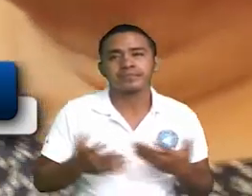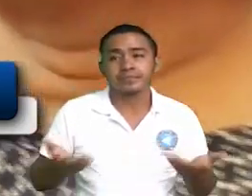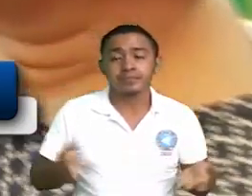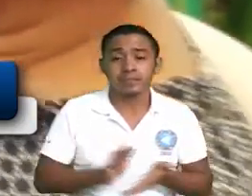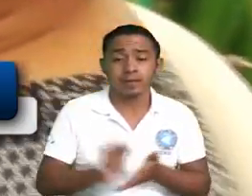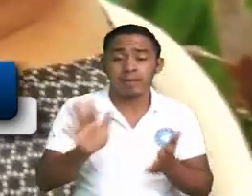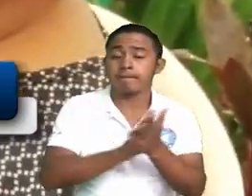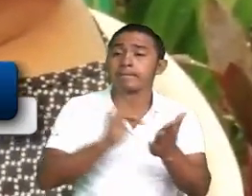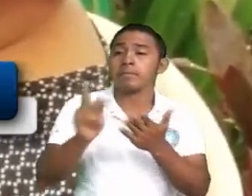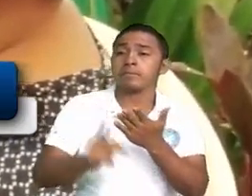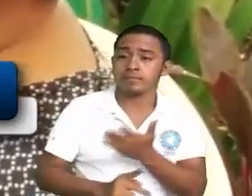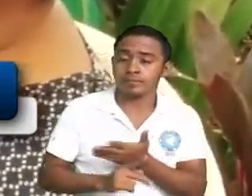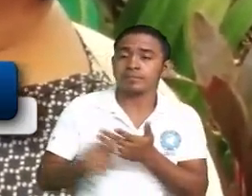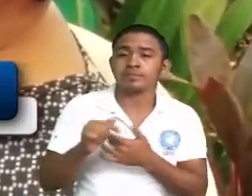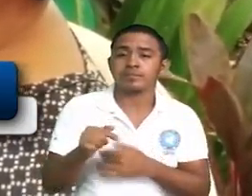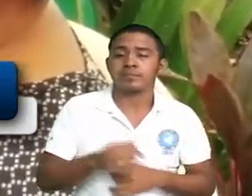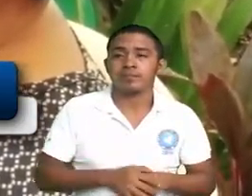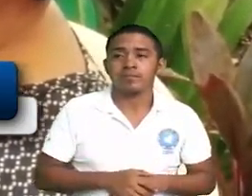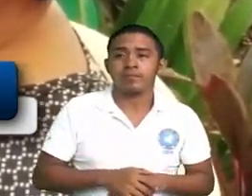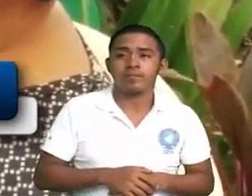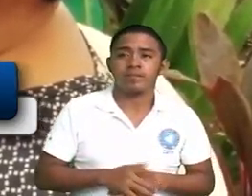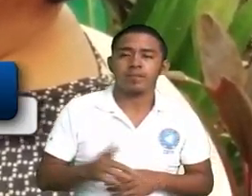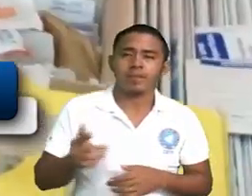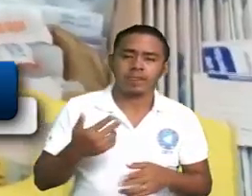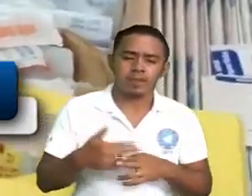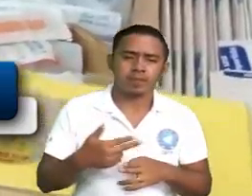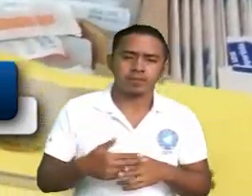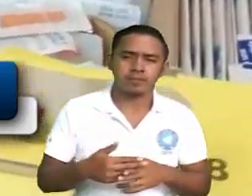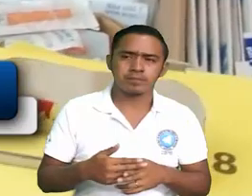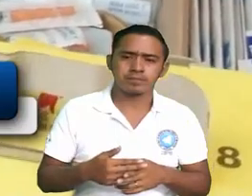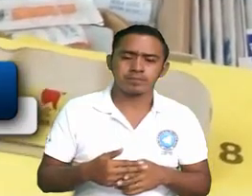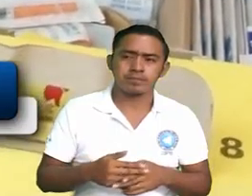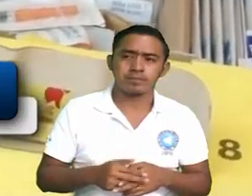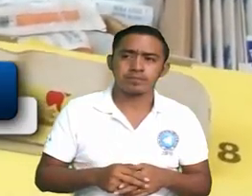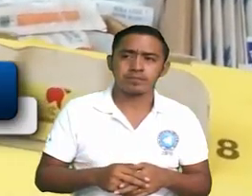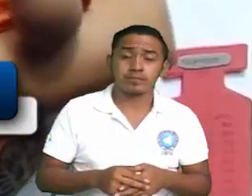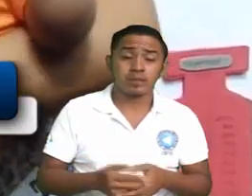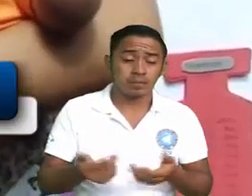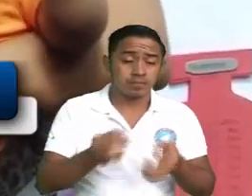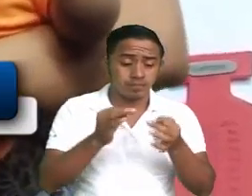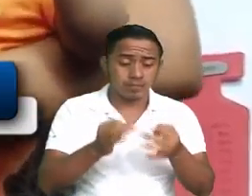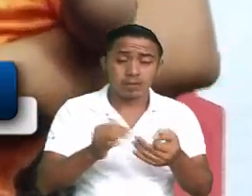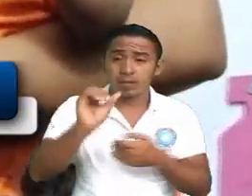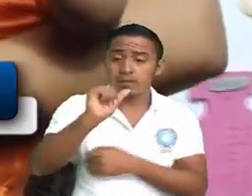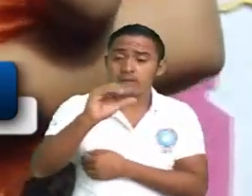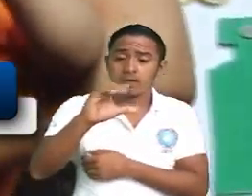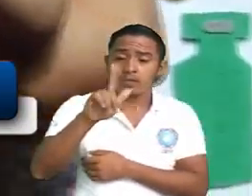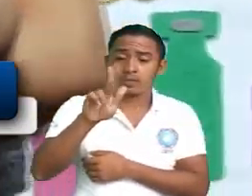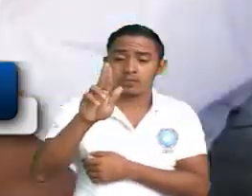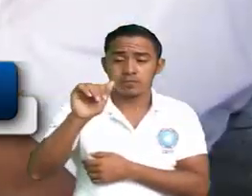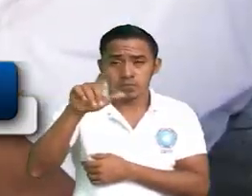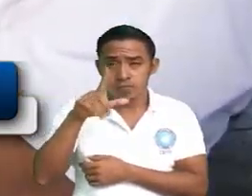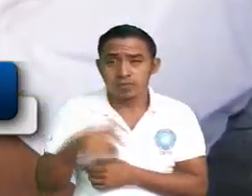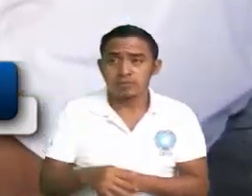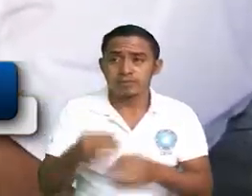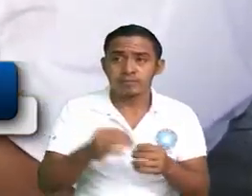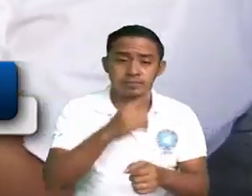programa, ¿verdad?, de inmunización, tenemos algo que se llama actualización de esquema atrasado, que está contemplado